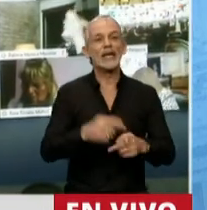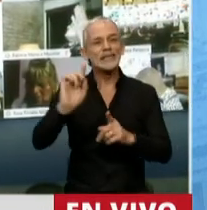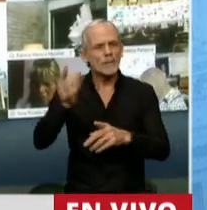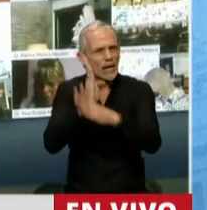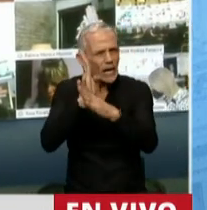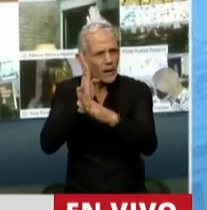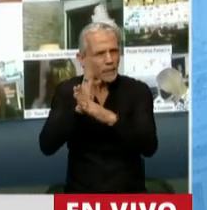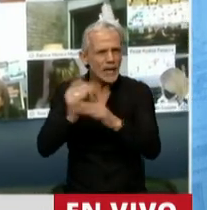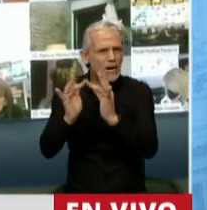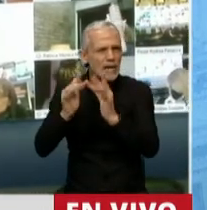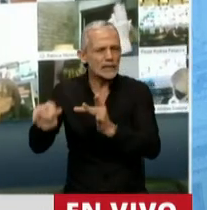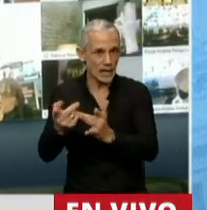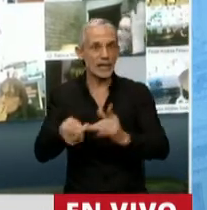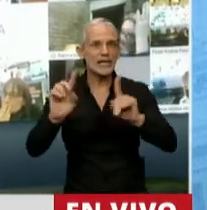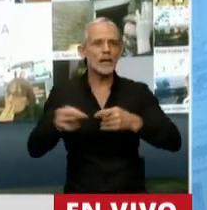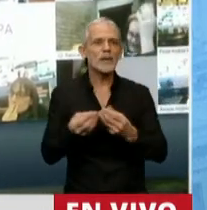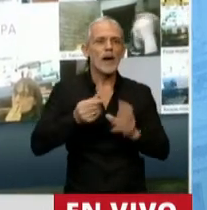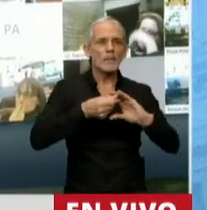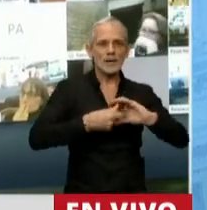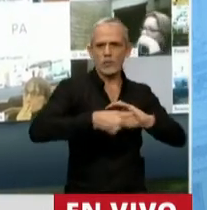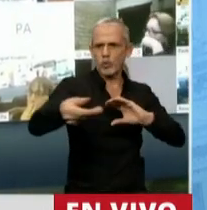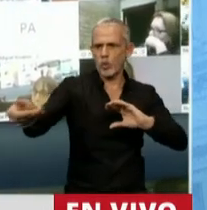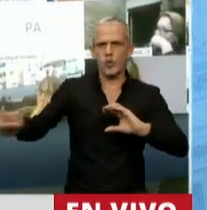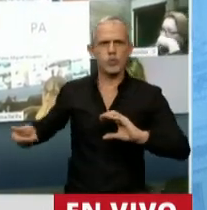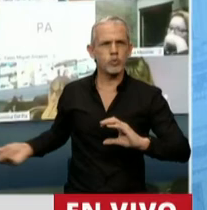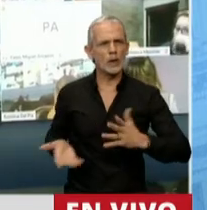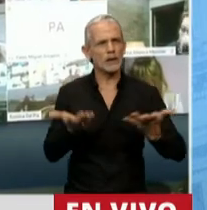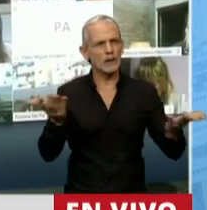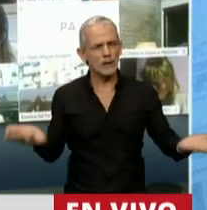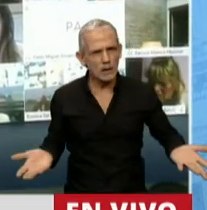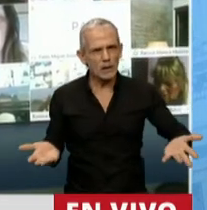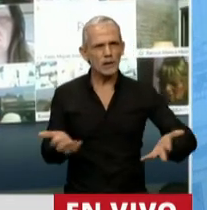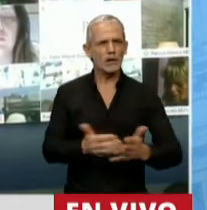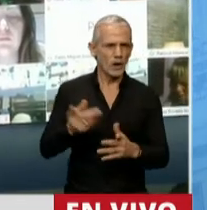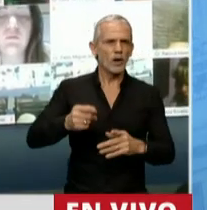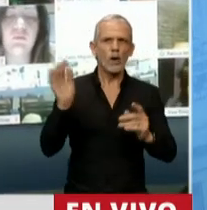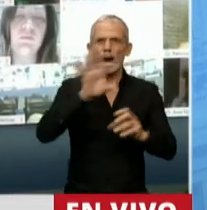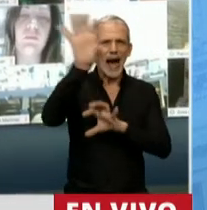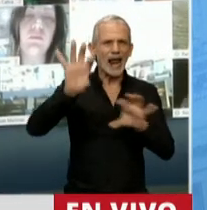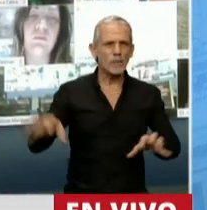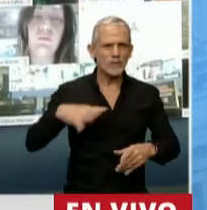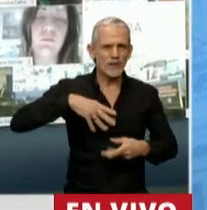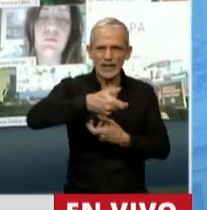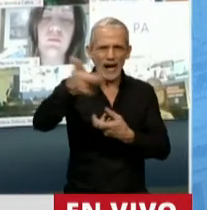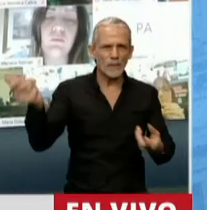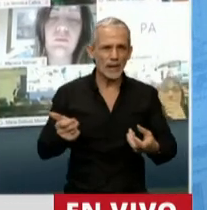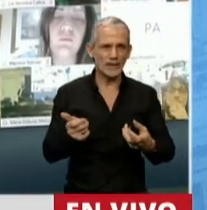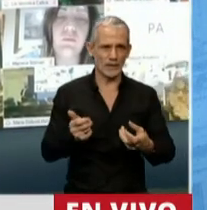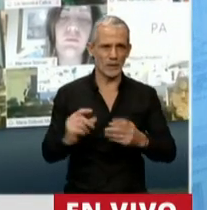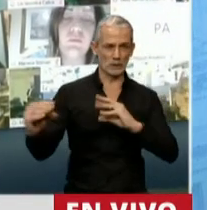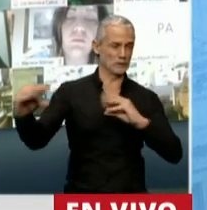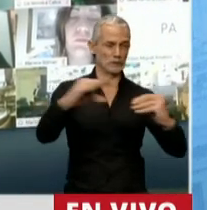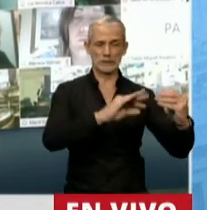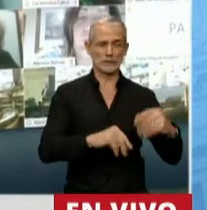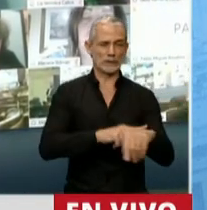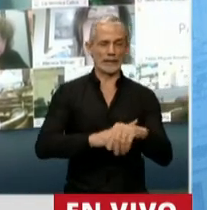de la disponibilidad en el reparto de fondos donde vuelven a gobernar con el látigo todo meter a las provincias. Señor presidente, le pido al